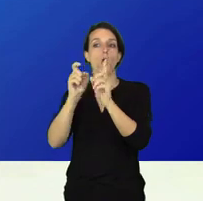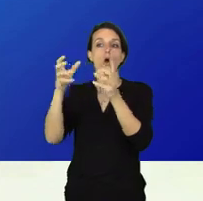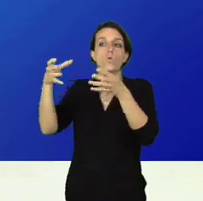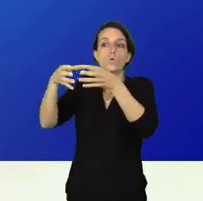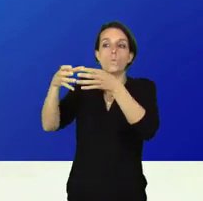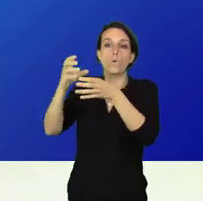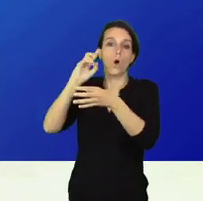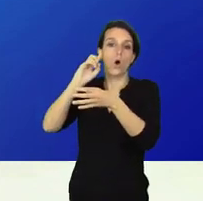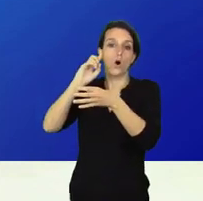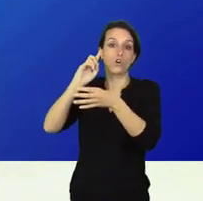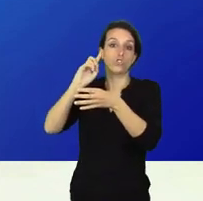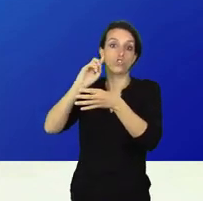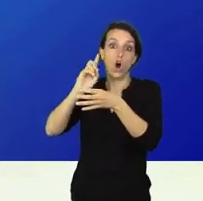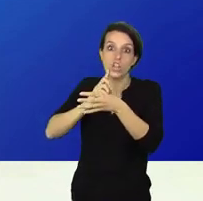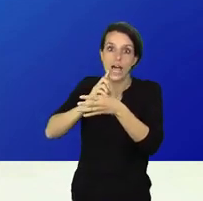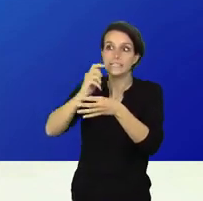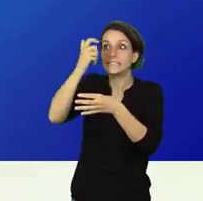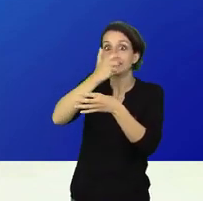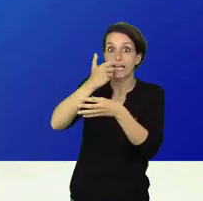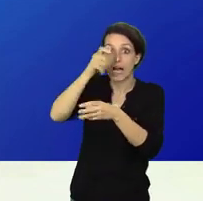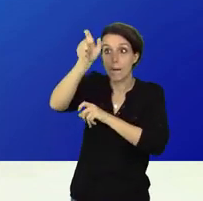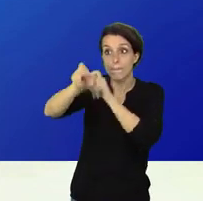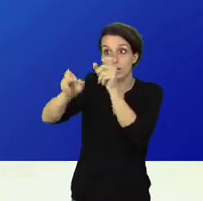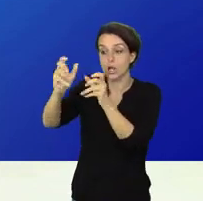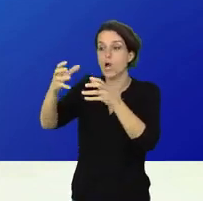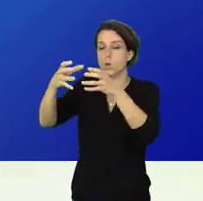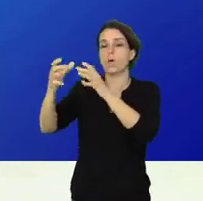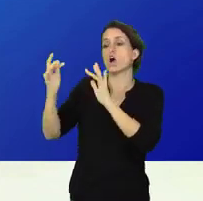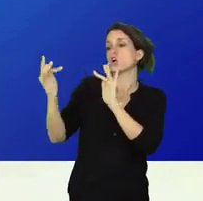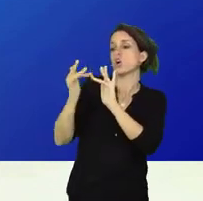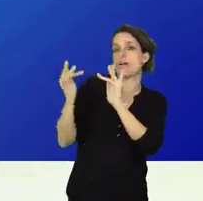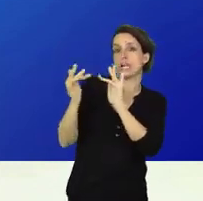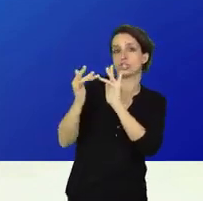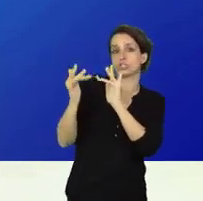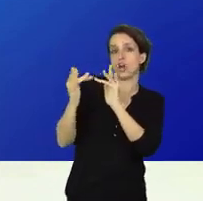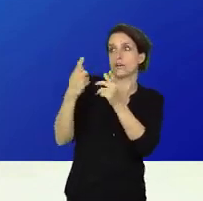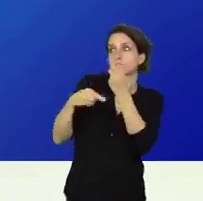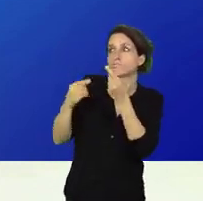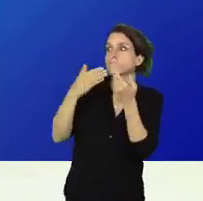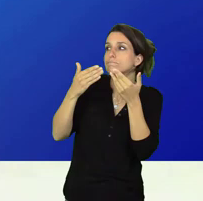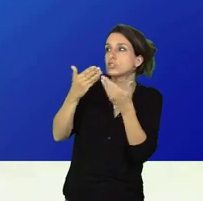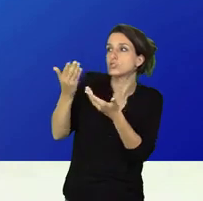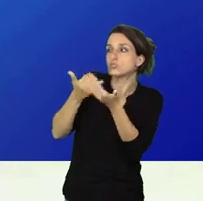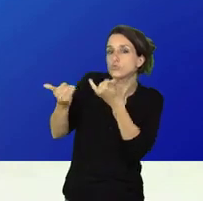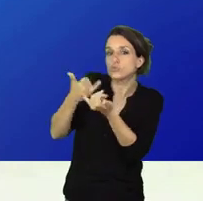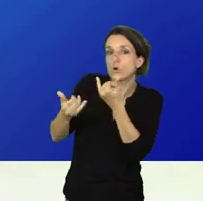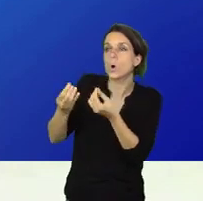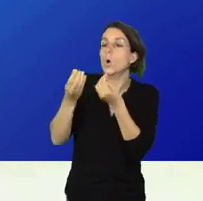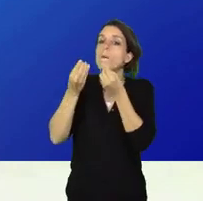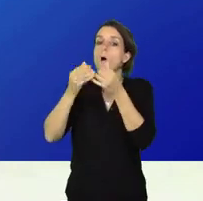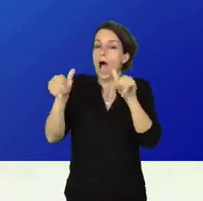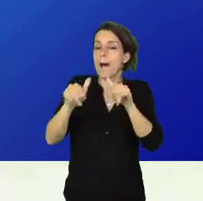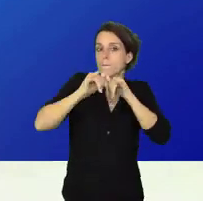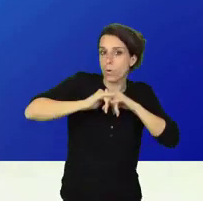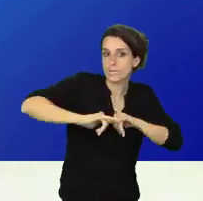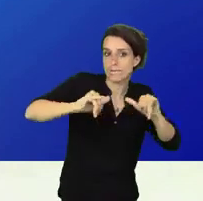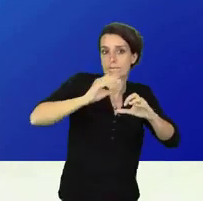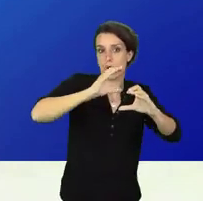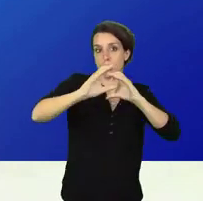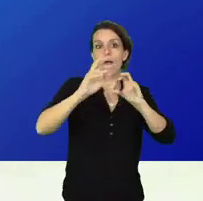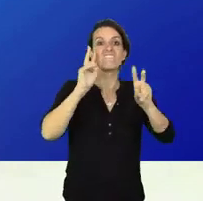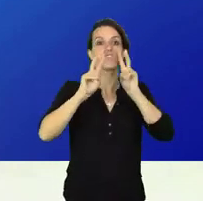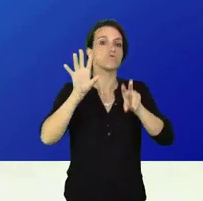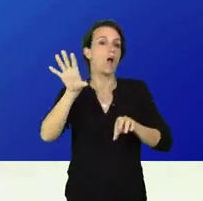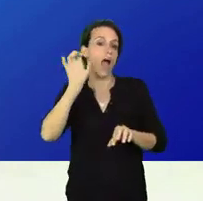personas ciegas como de organizaciones de personas sordas, entonces de alguna forma requería que esos componentes y esos contenidos